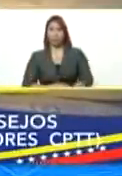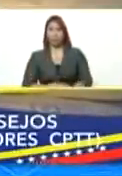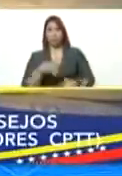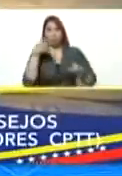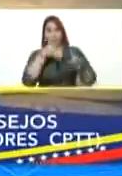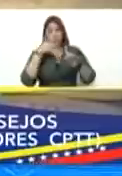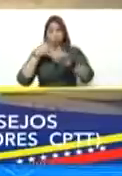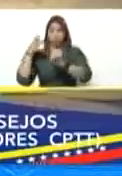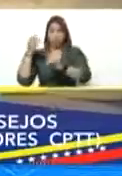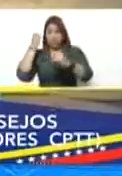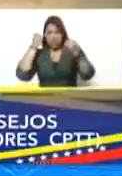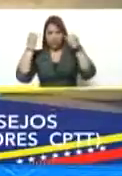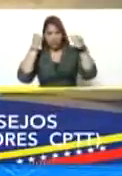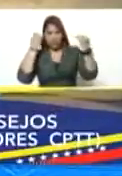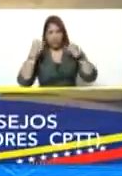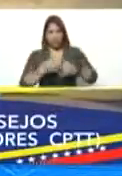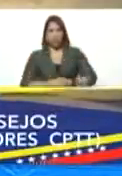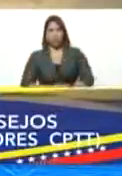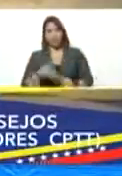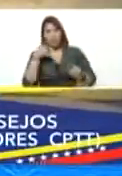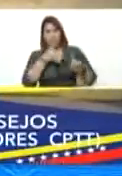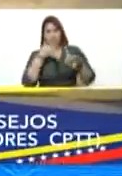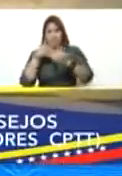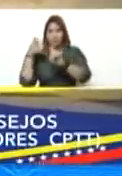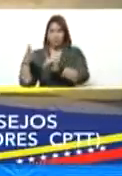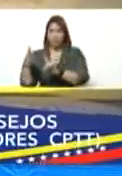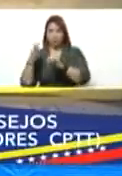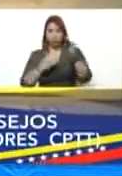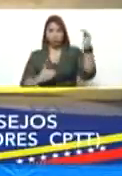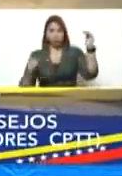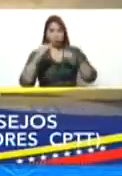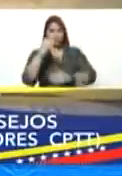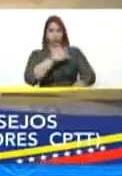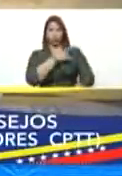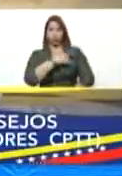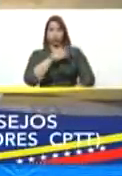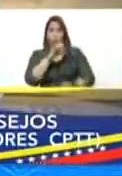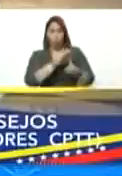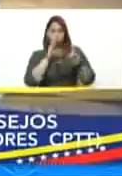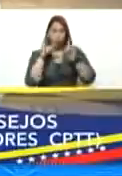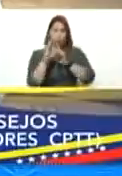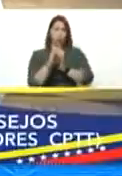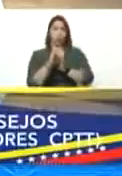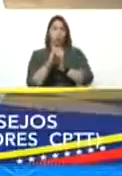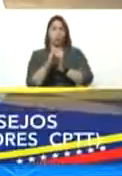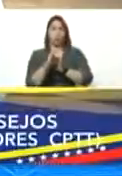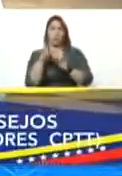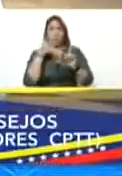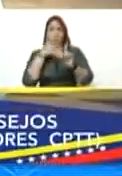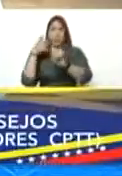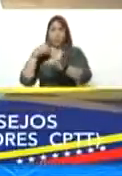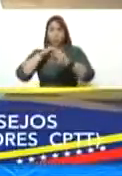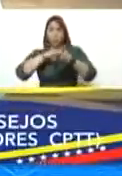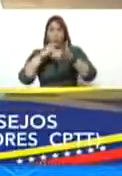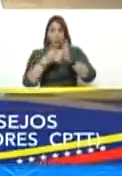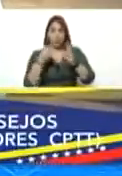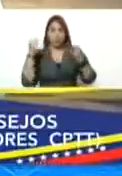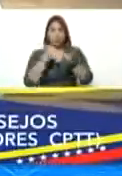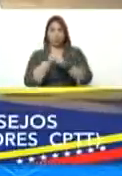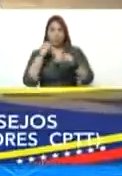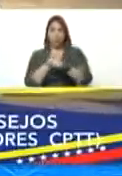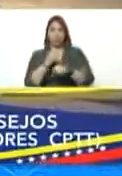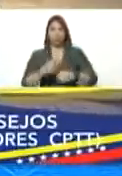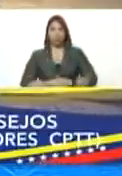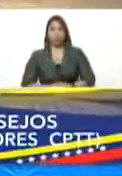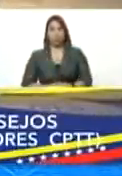formación ideológica, la formación académica, la formación cultural, la formación técnica para el trabajo,